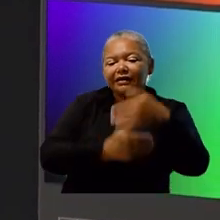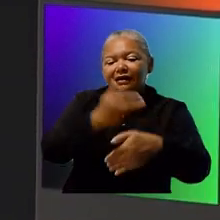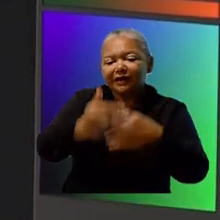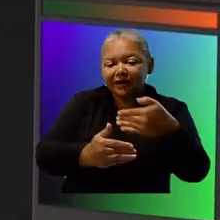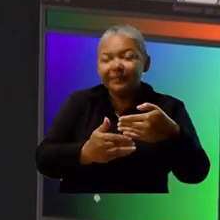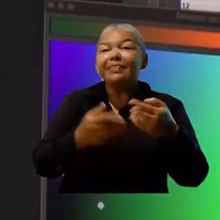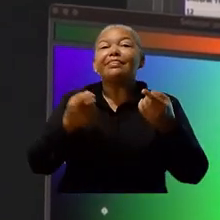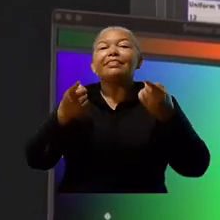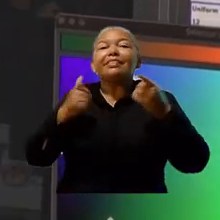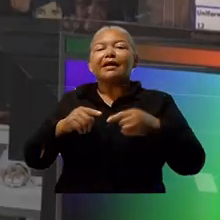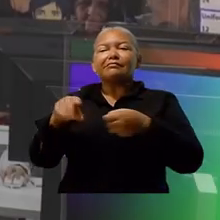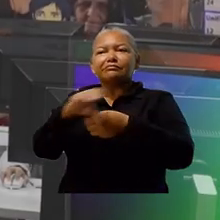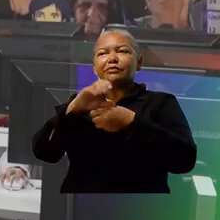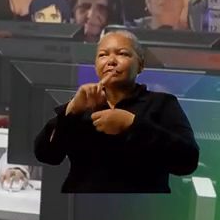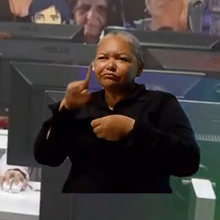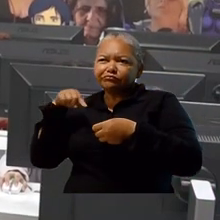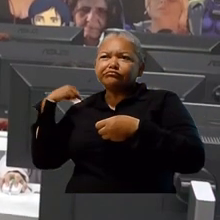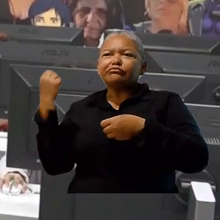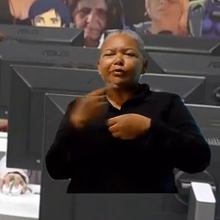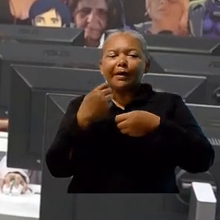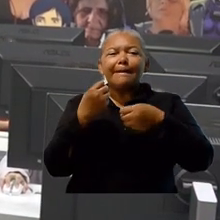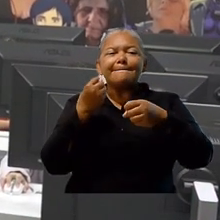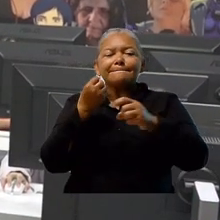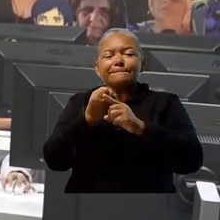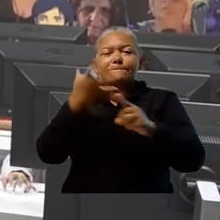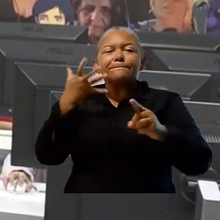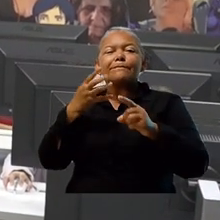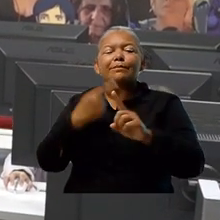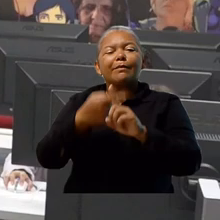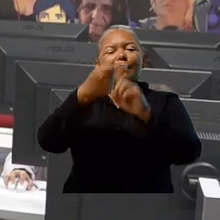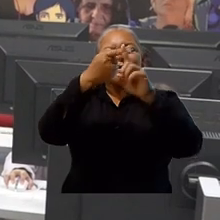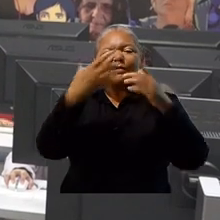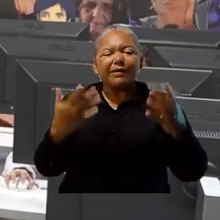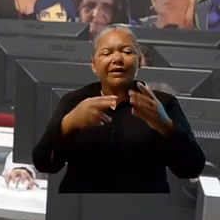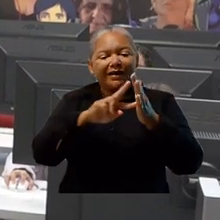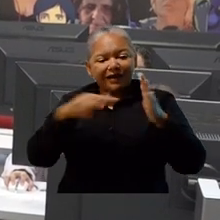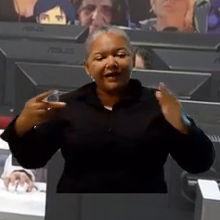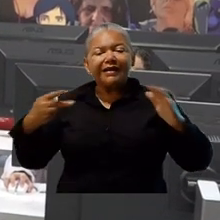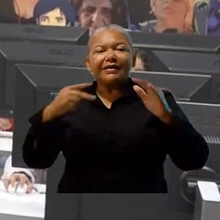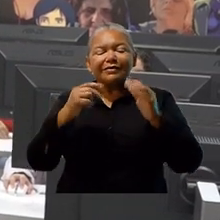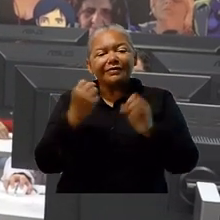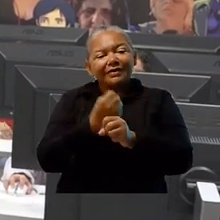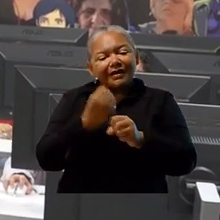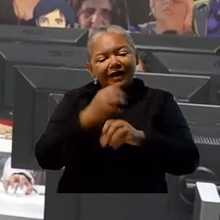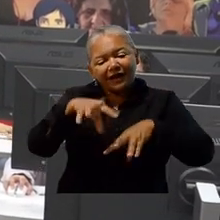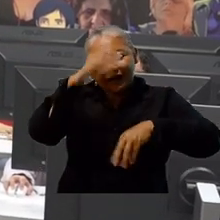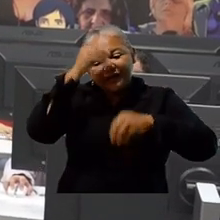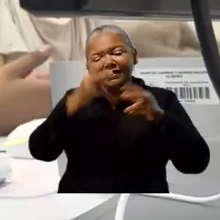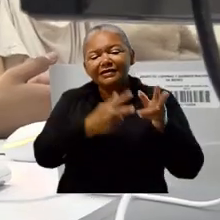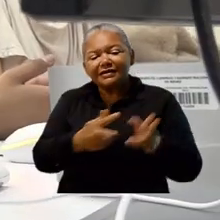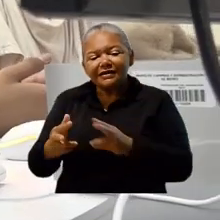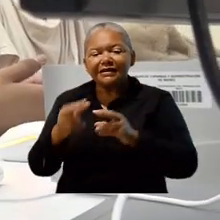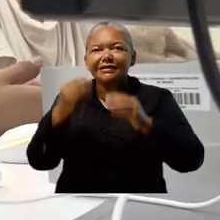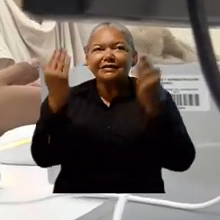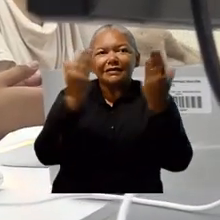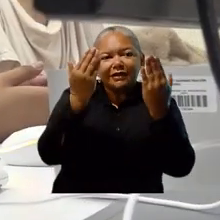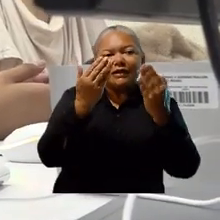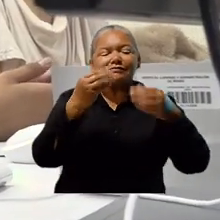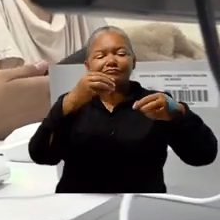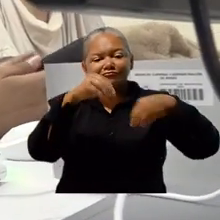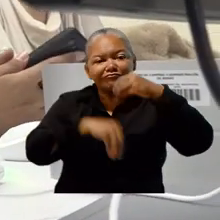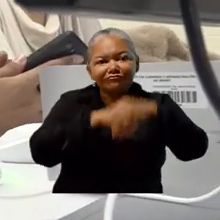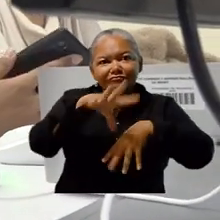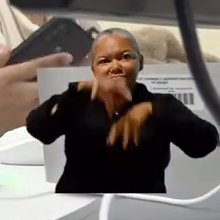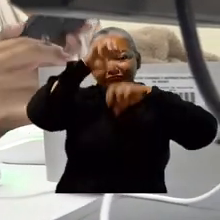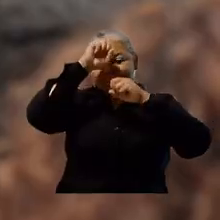cómo afectar de manera positiva el territorio a partir de un técnico laboral que se capacita aquí y que tiene todas las herramientas de Última